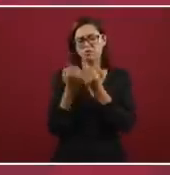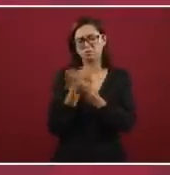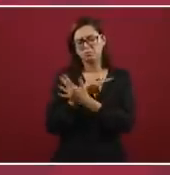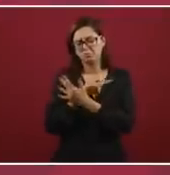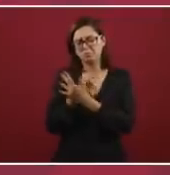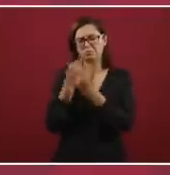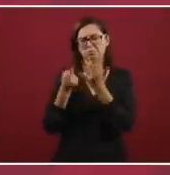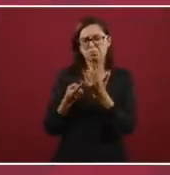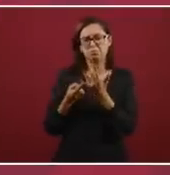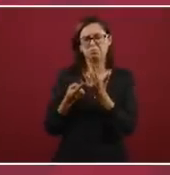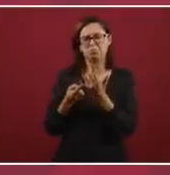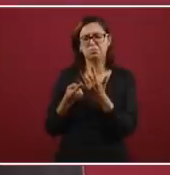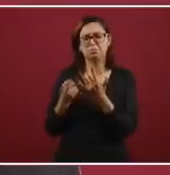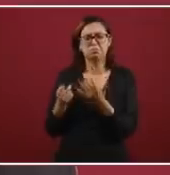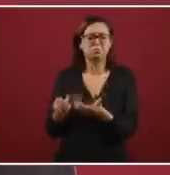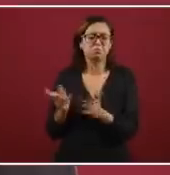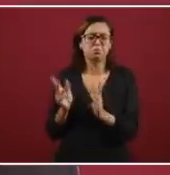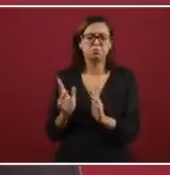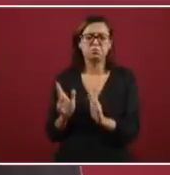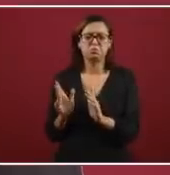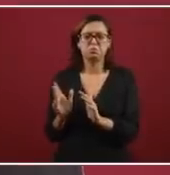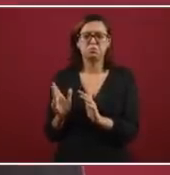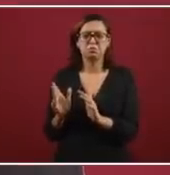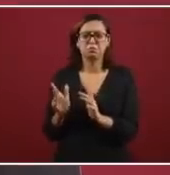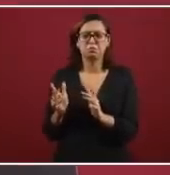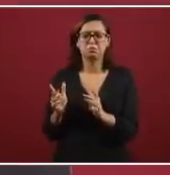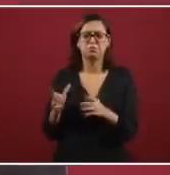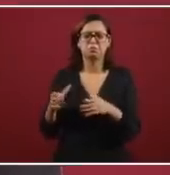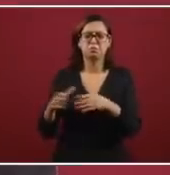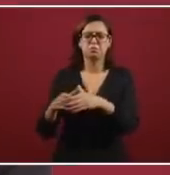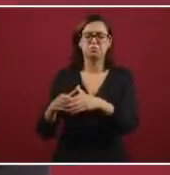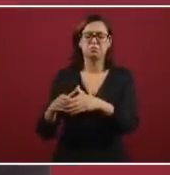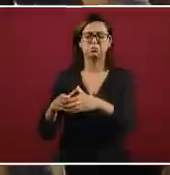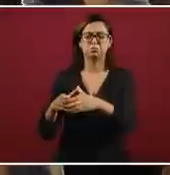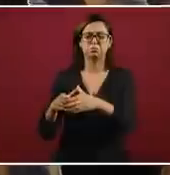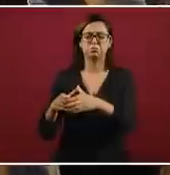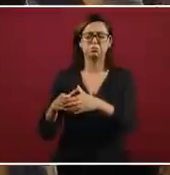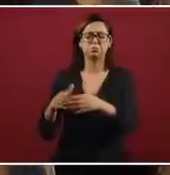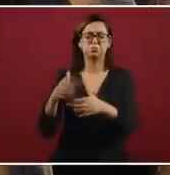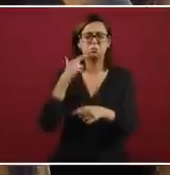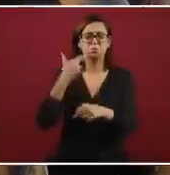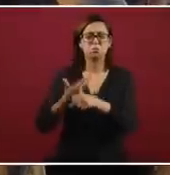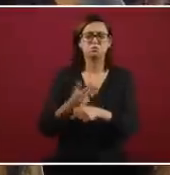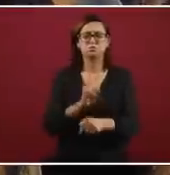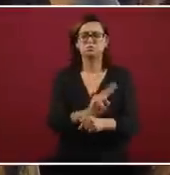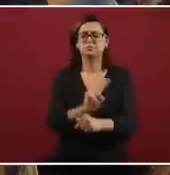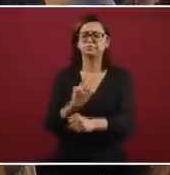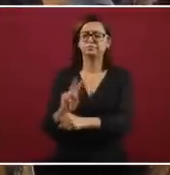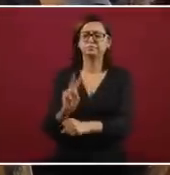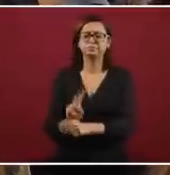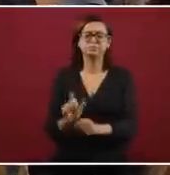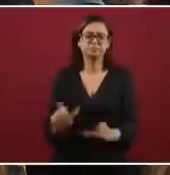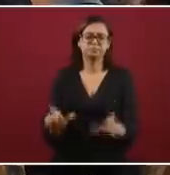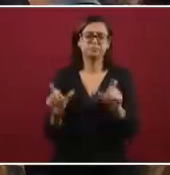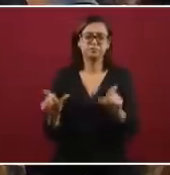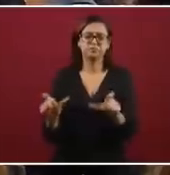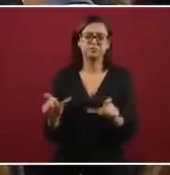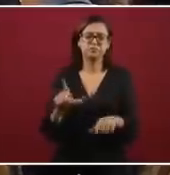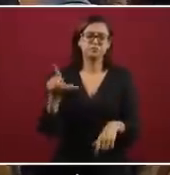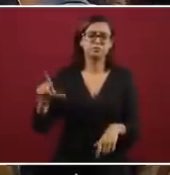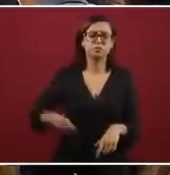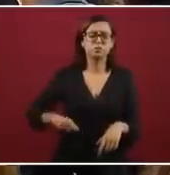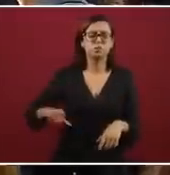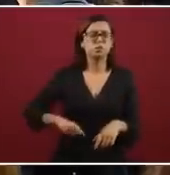para pertenecer a un cuerpo que se va a encargar de vigilar las instalaciones del